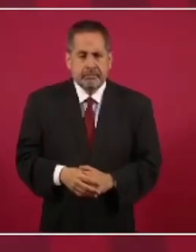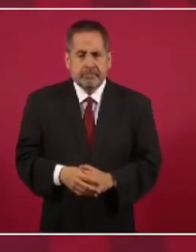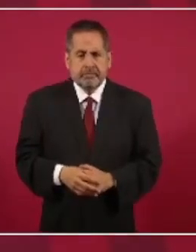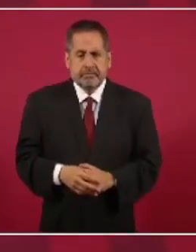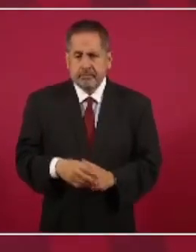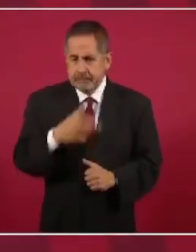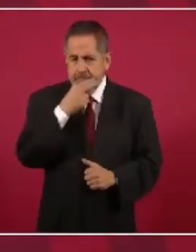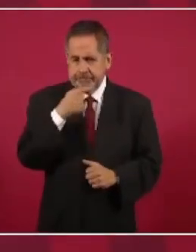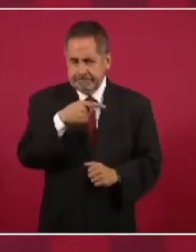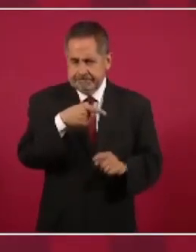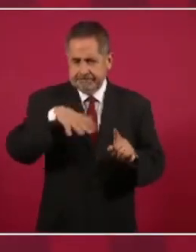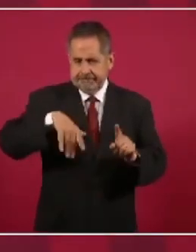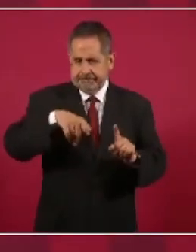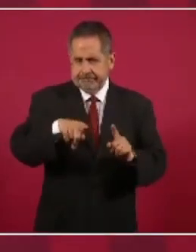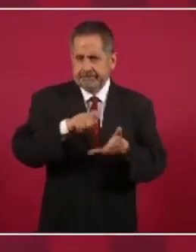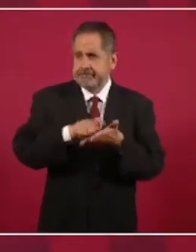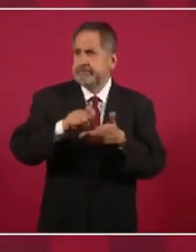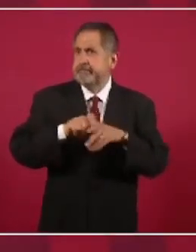preso